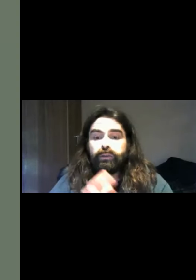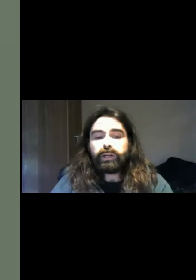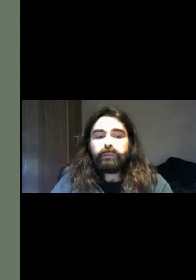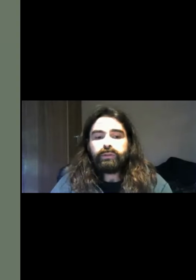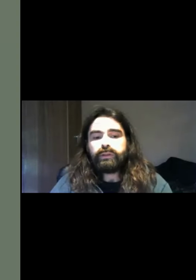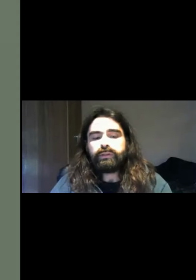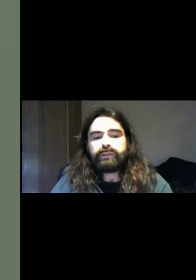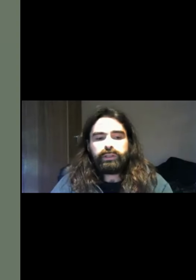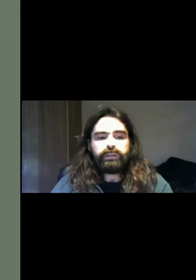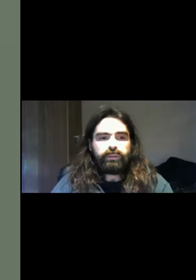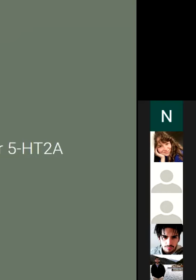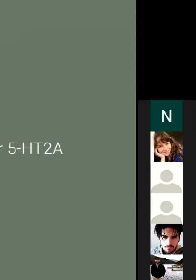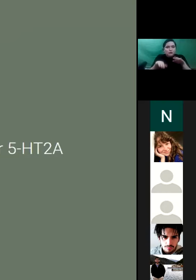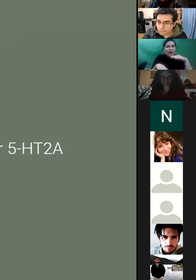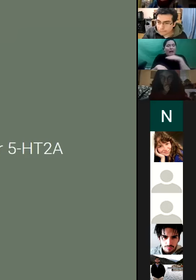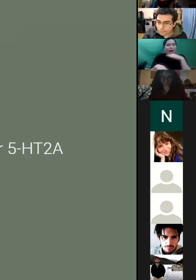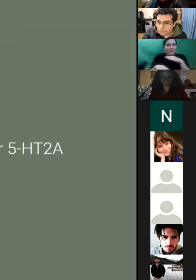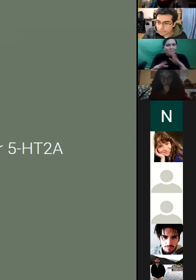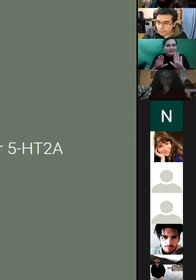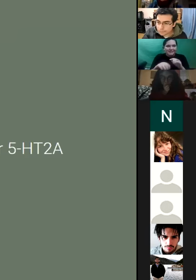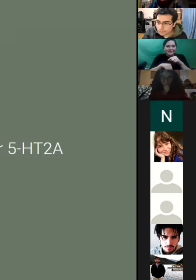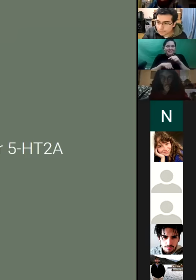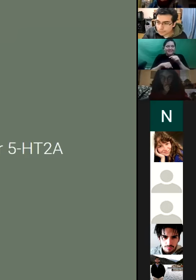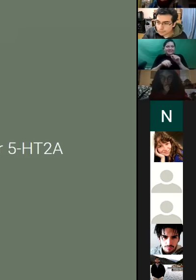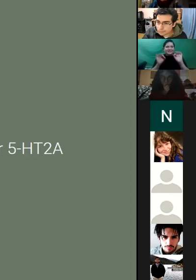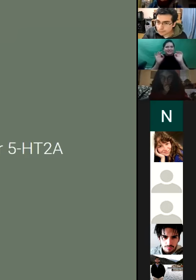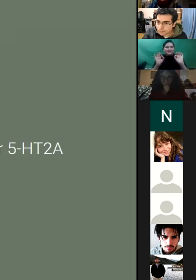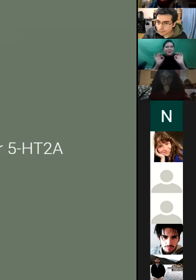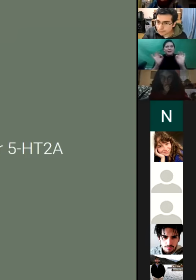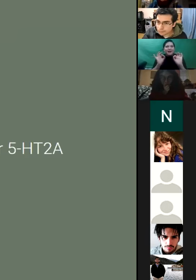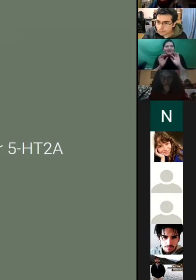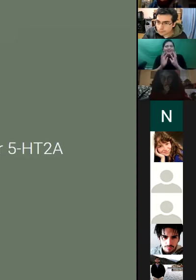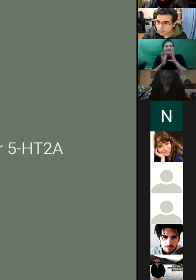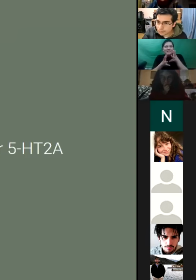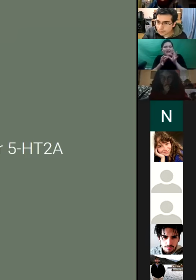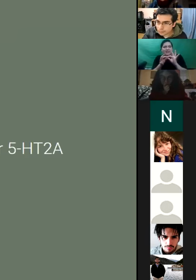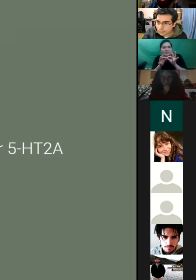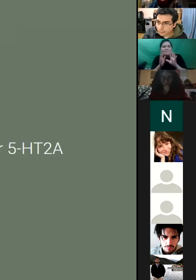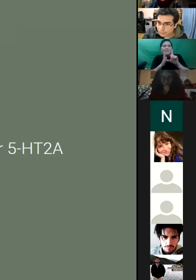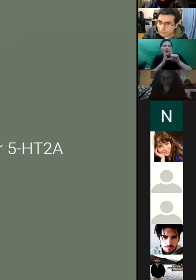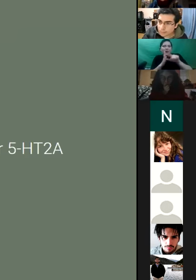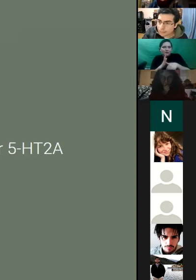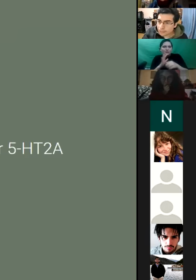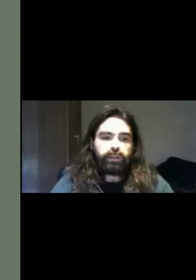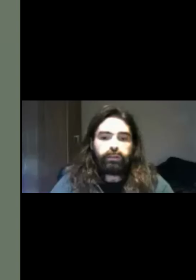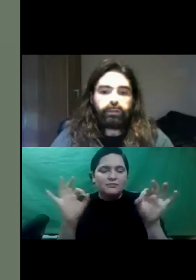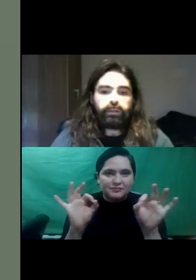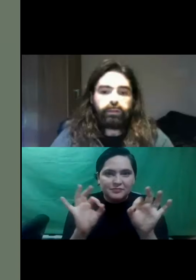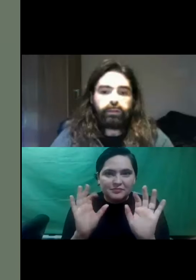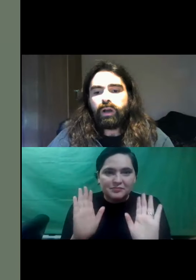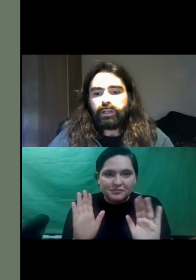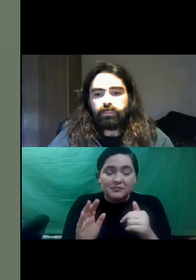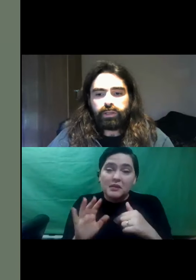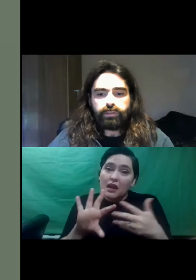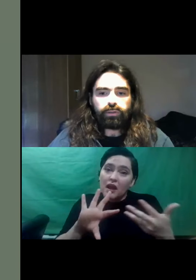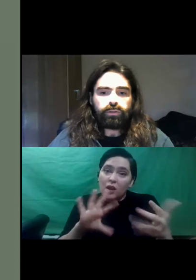veces hablo muy rápido, entonces por el tema de la traducción voy a tratar de hablar un poco más lento y eso puede llevar a que